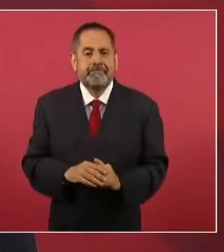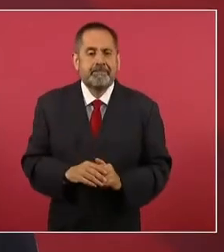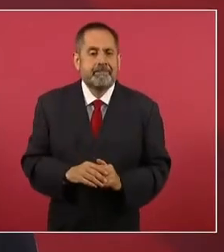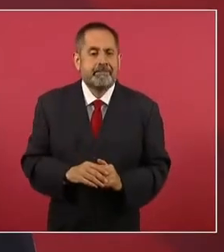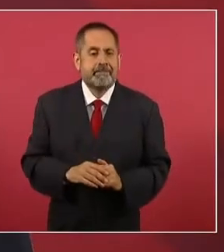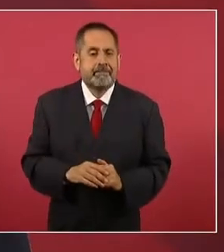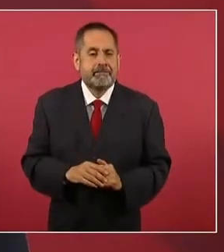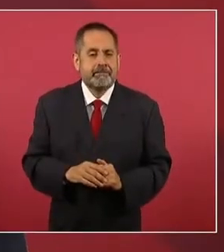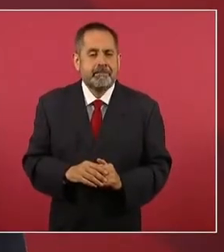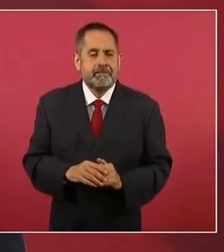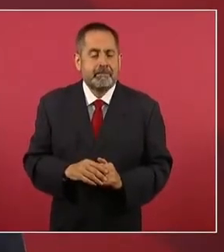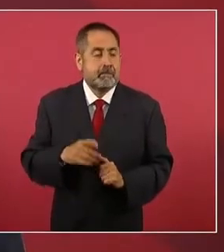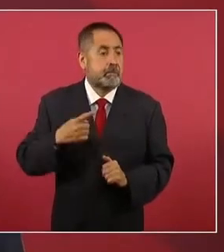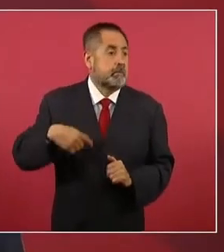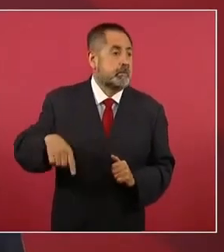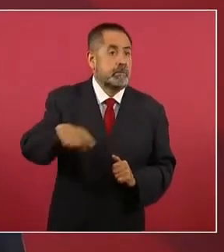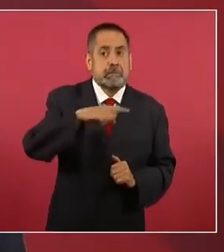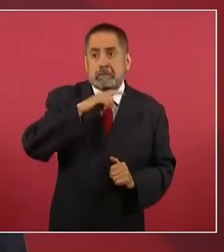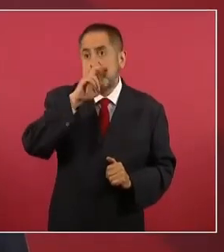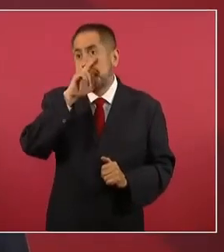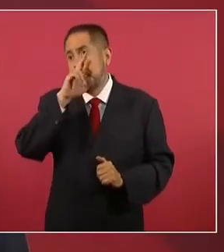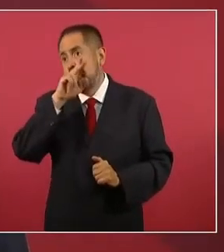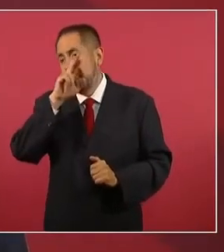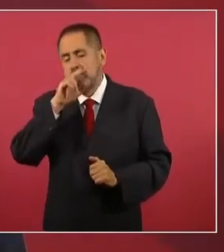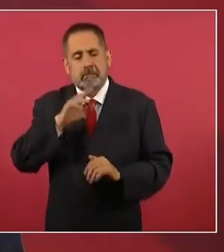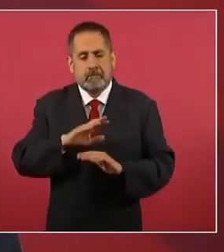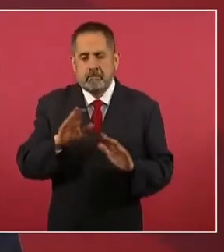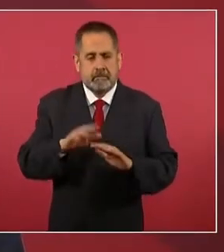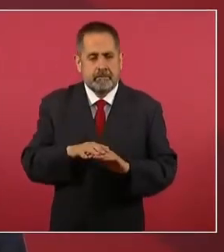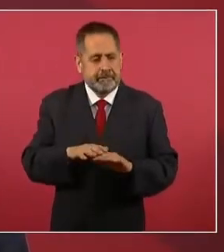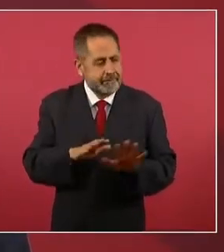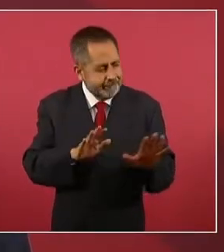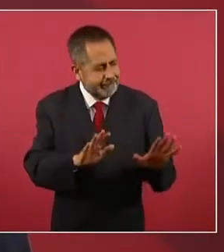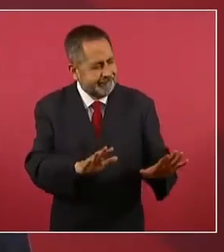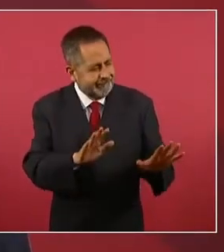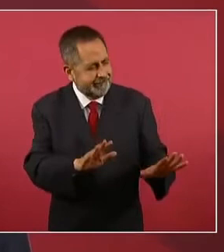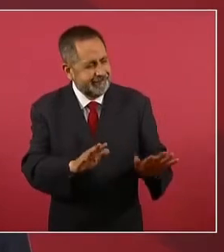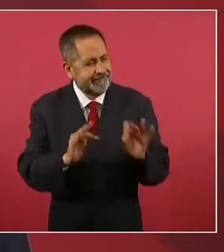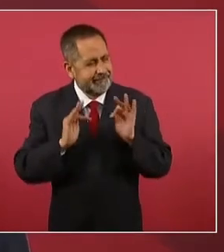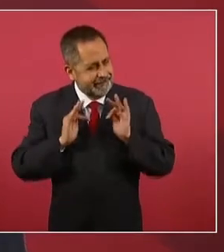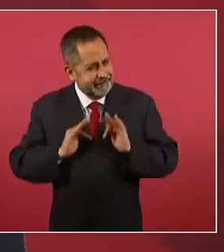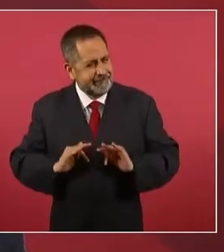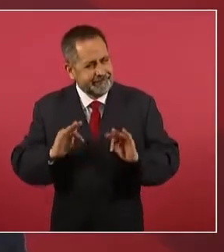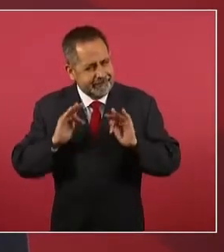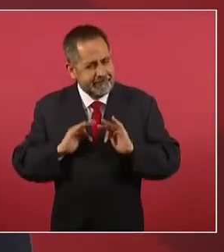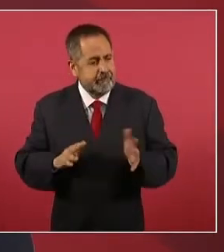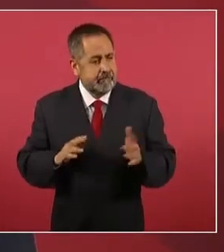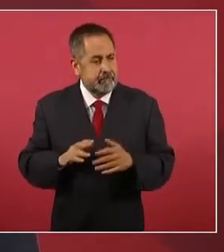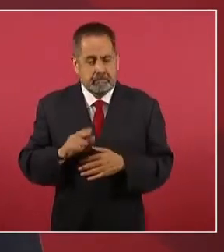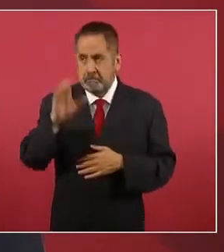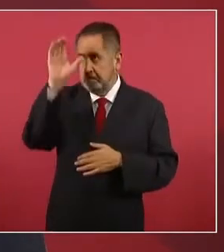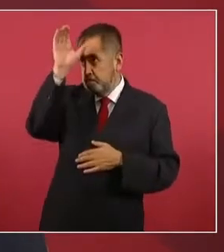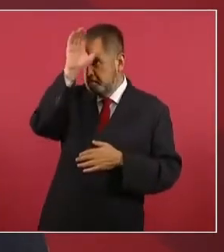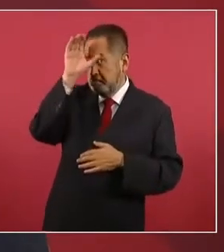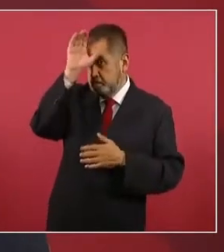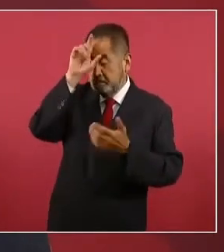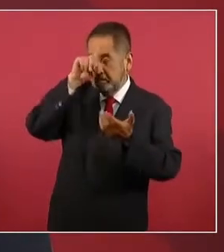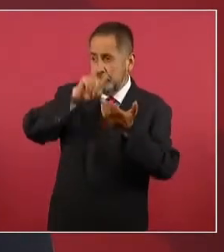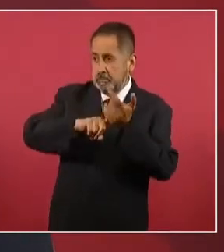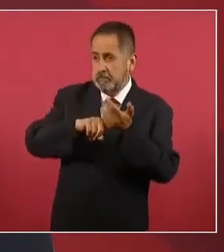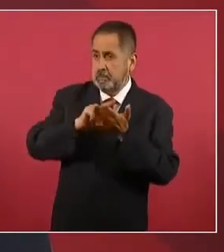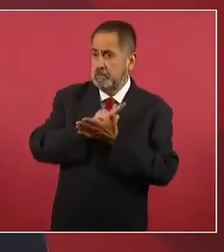no preocuparnos, hay que relajarnos, si está uno bien con